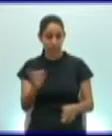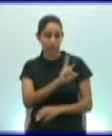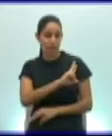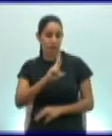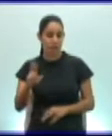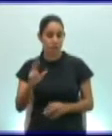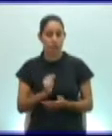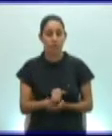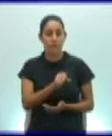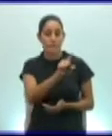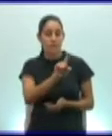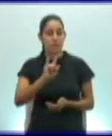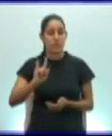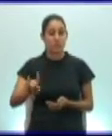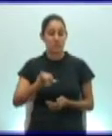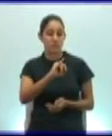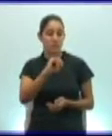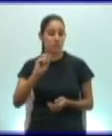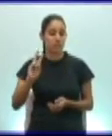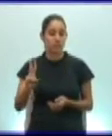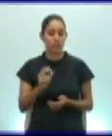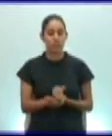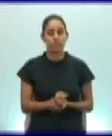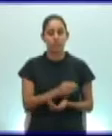revolución, 1962 a